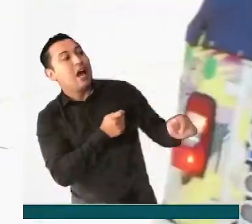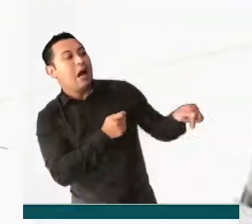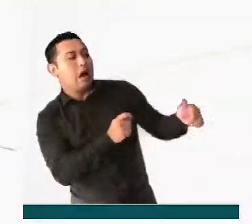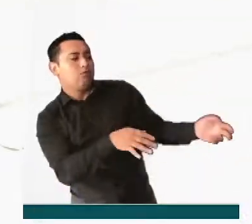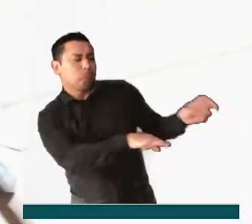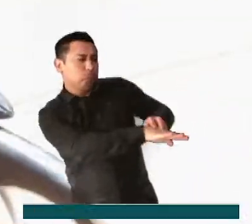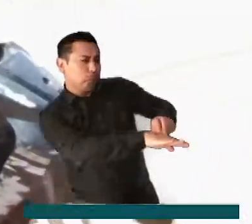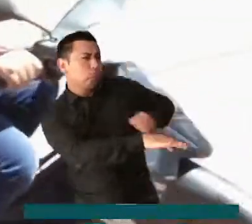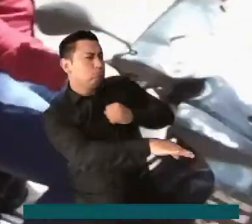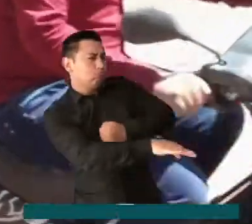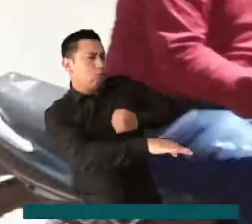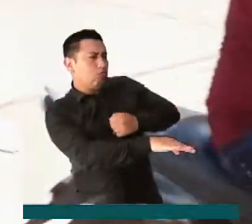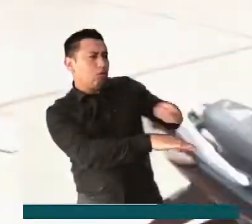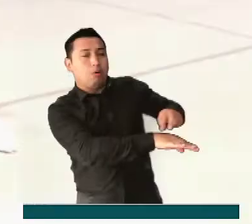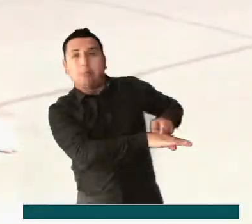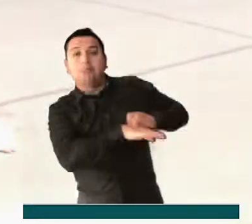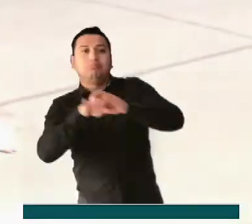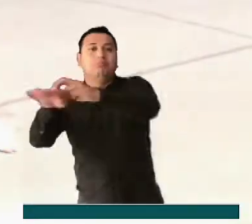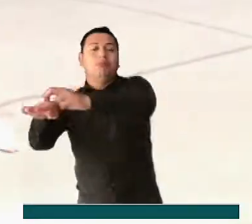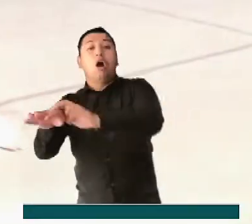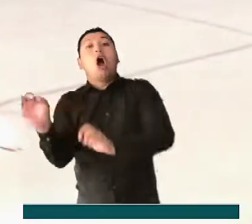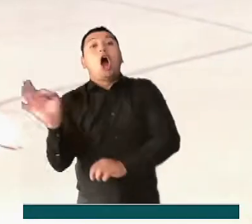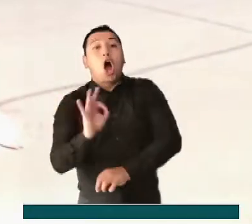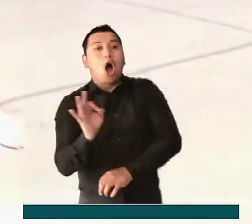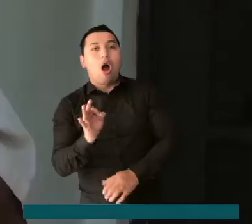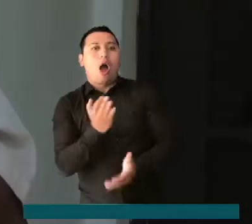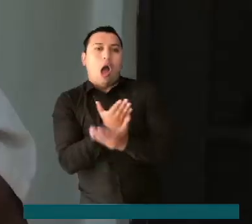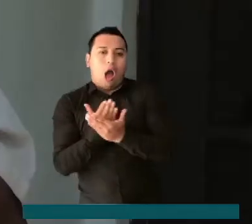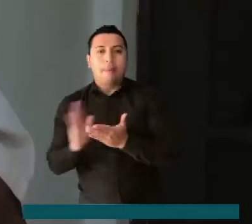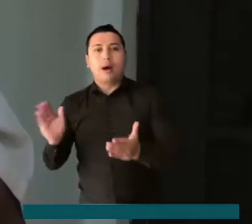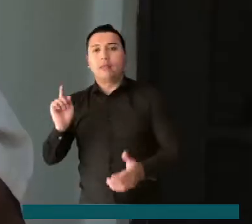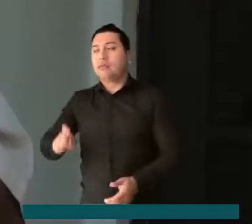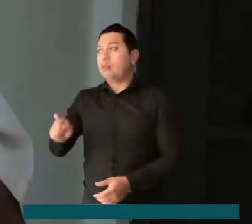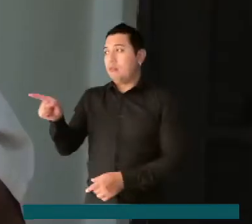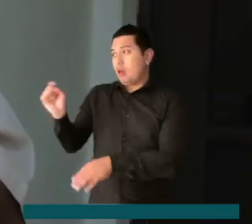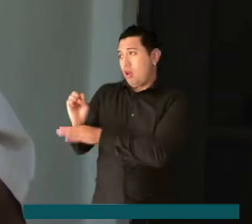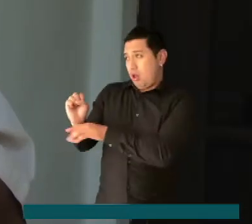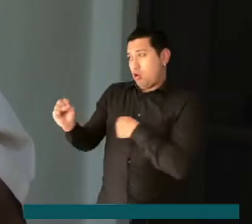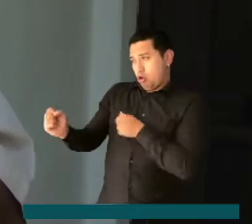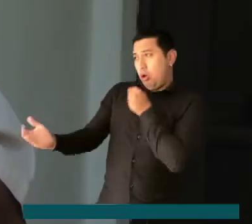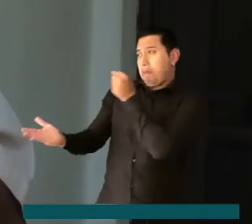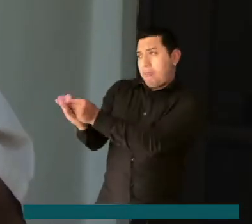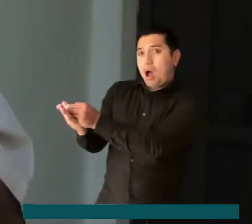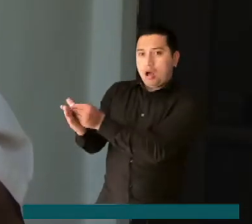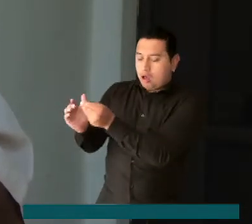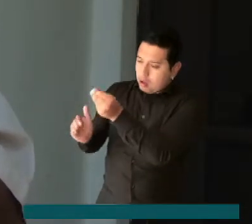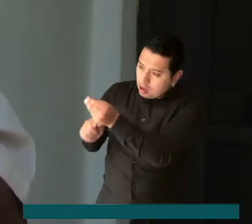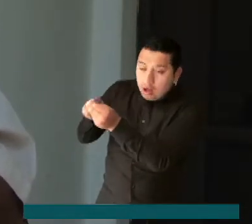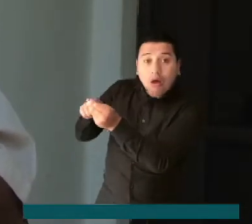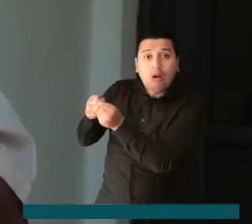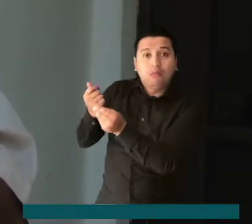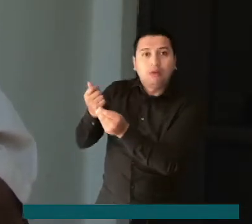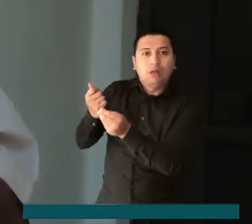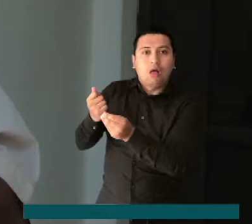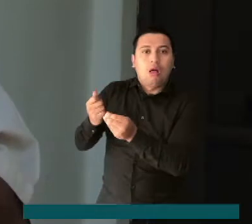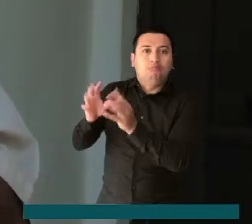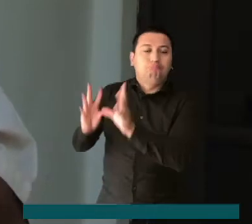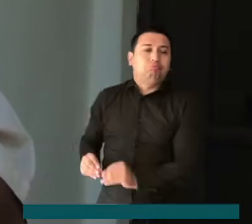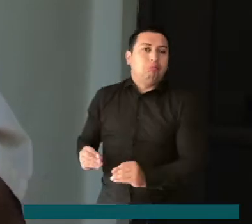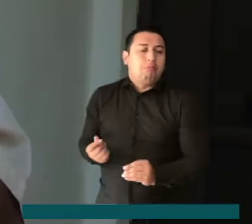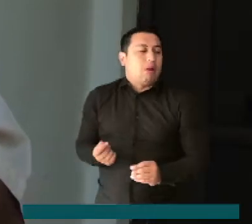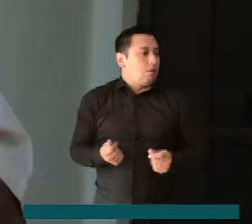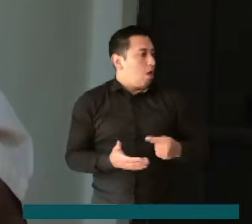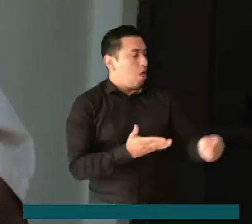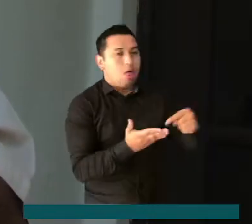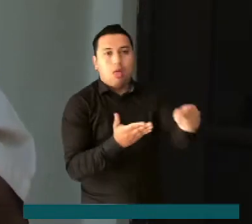por particular, ocasionándoles gastos que no tenían previsto. Se hizo una conferencia con todos los docentes para darles a